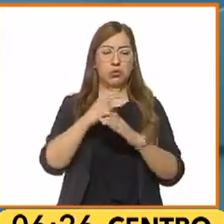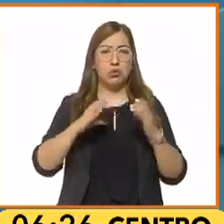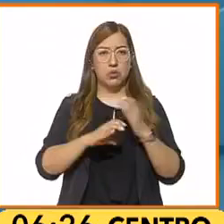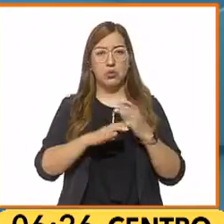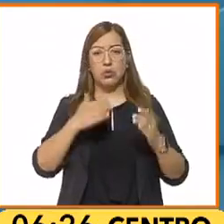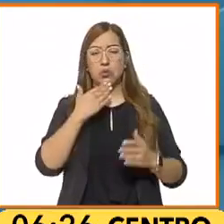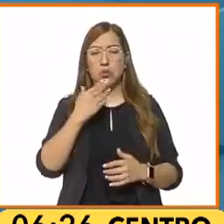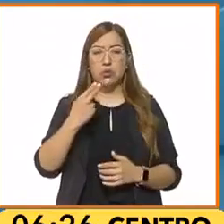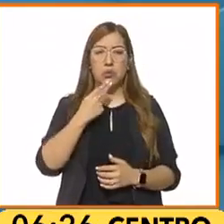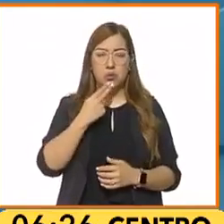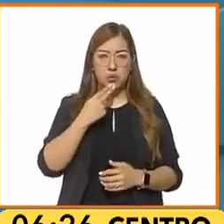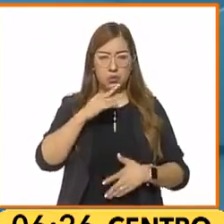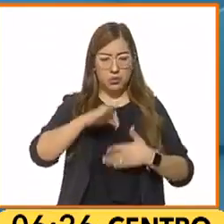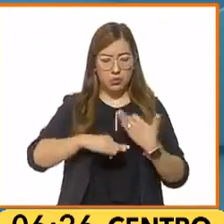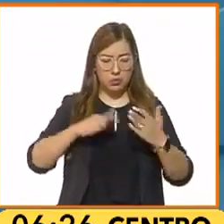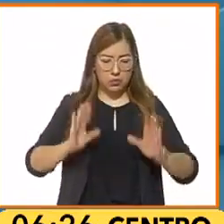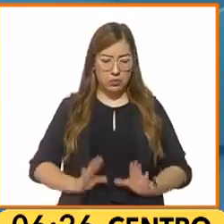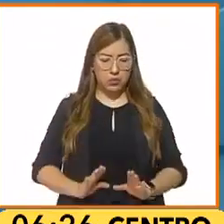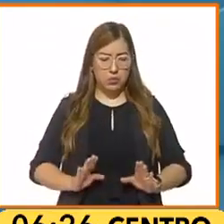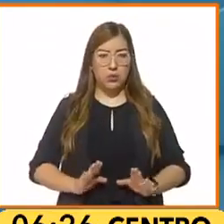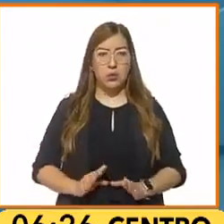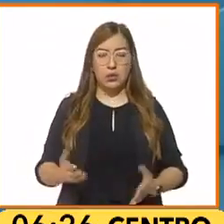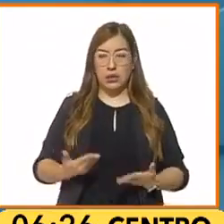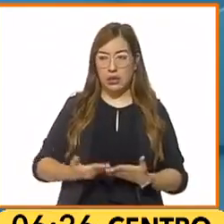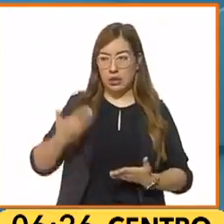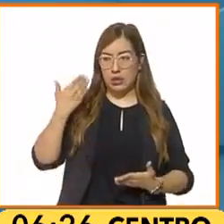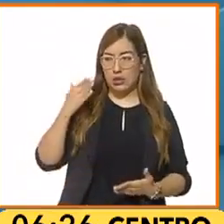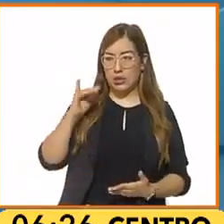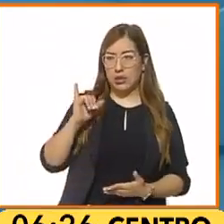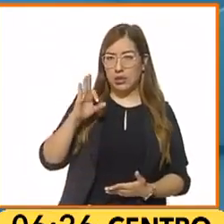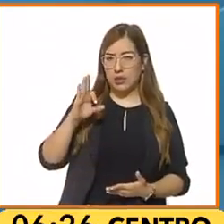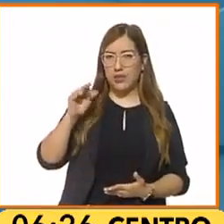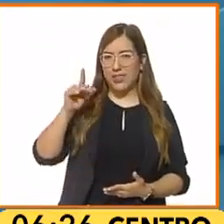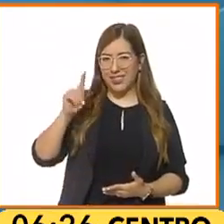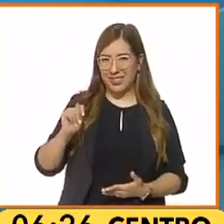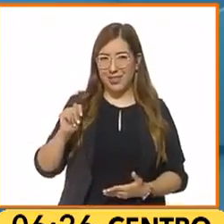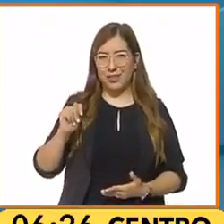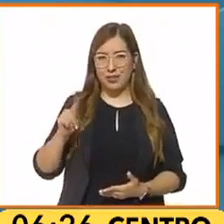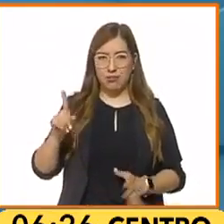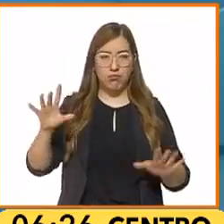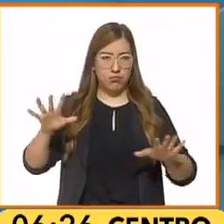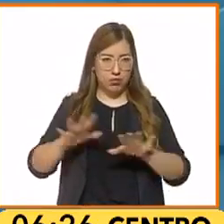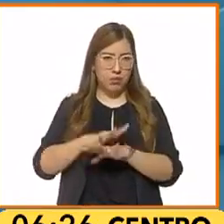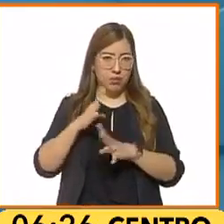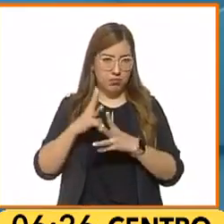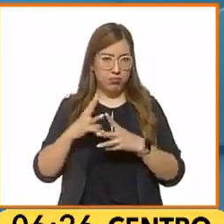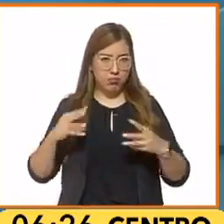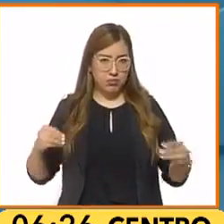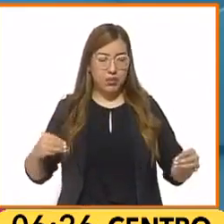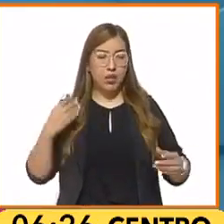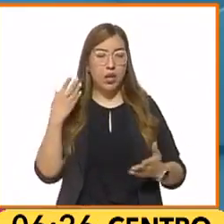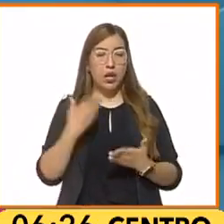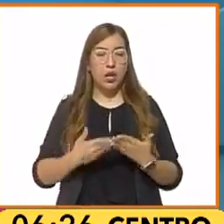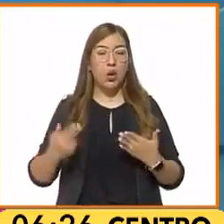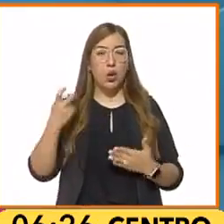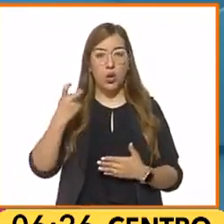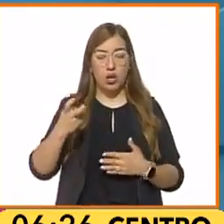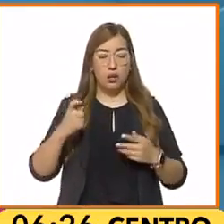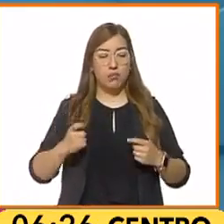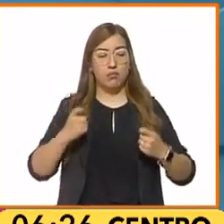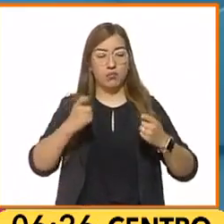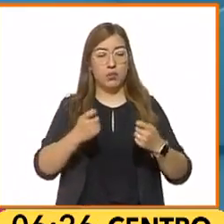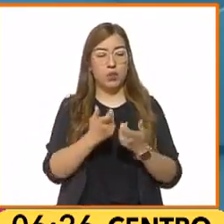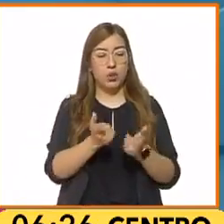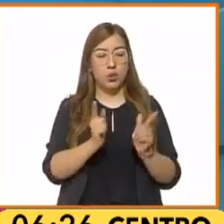funciones, competencias que tenía el anterior Instituto Federal de Telecomunicaciones. Y a ella, a la agencia, le